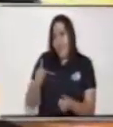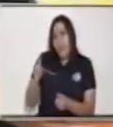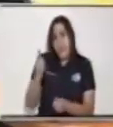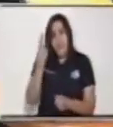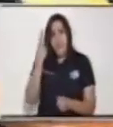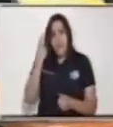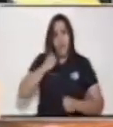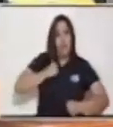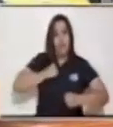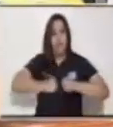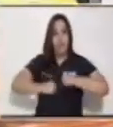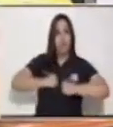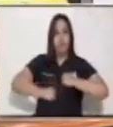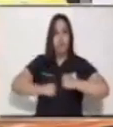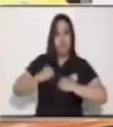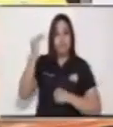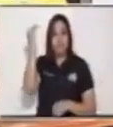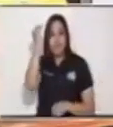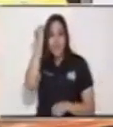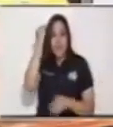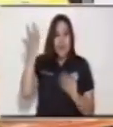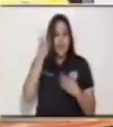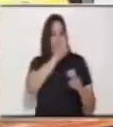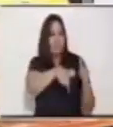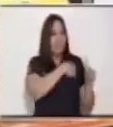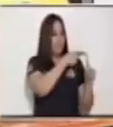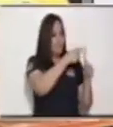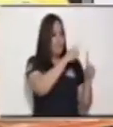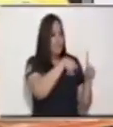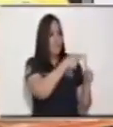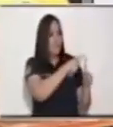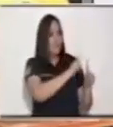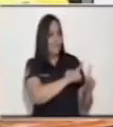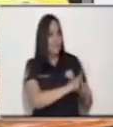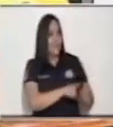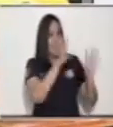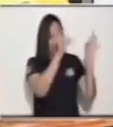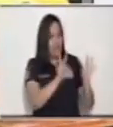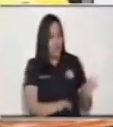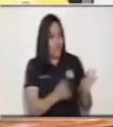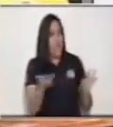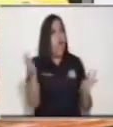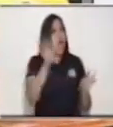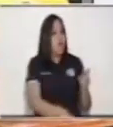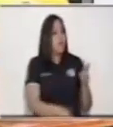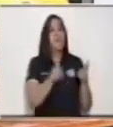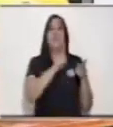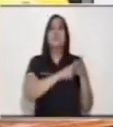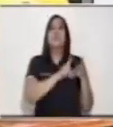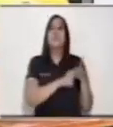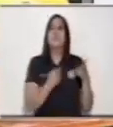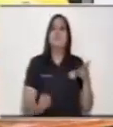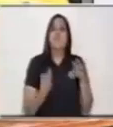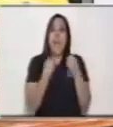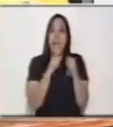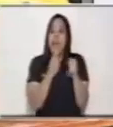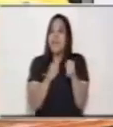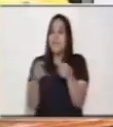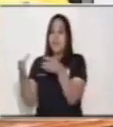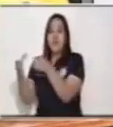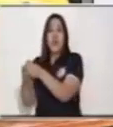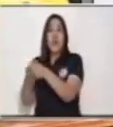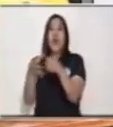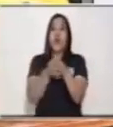activamos nuestra mente sumando de maneras distintas. Después, hicimos grupos de